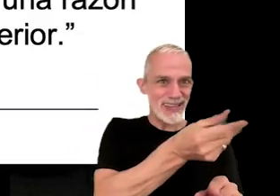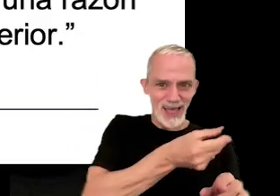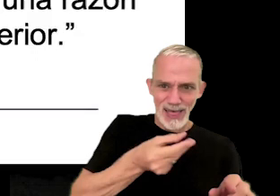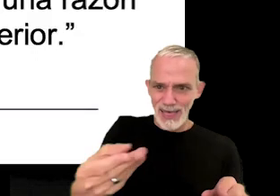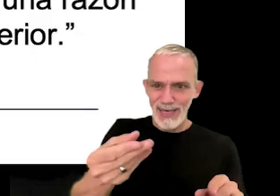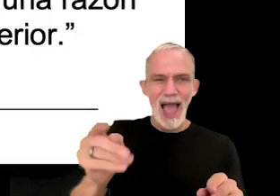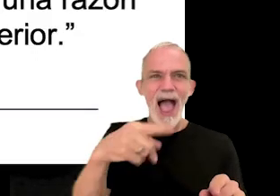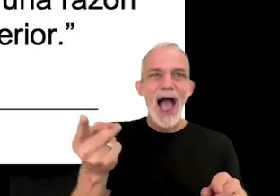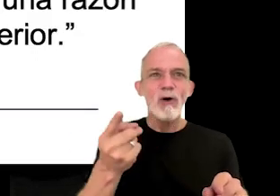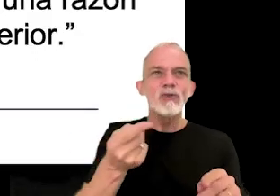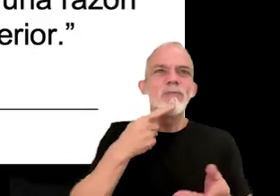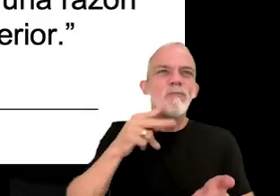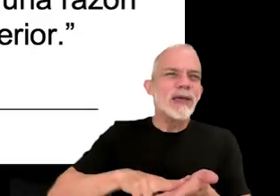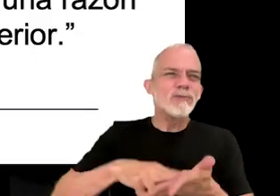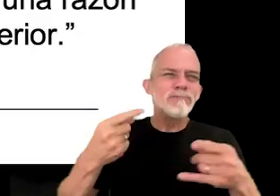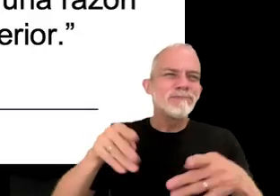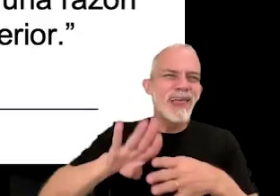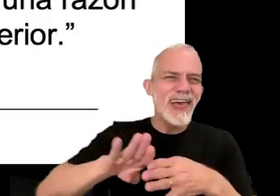otra obligación